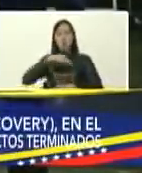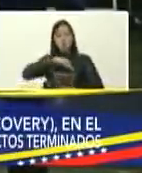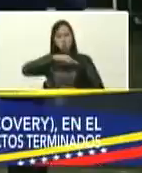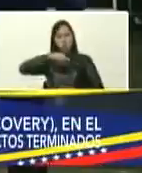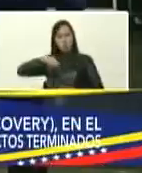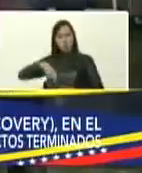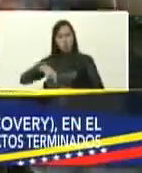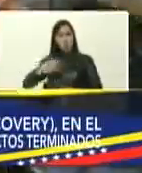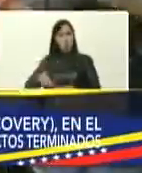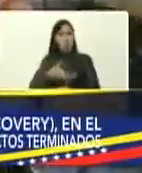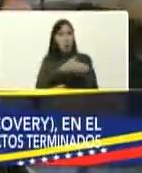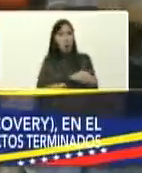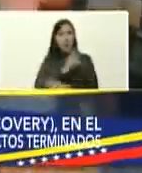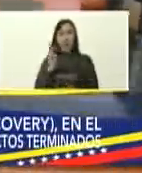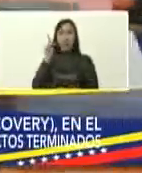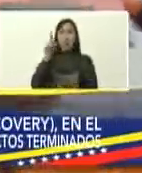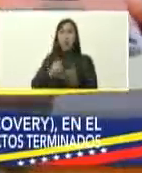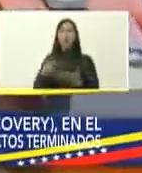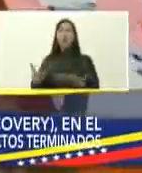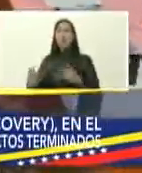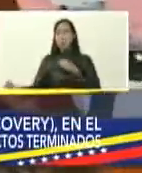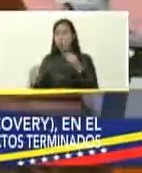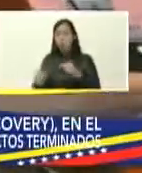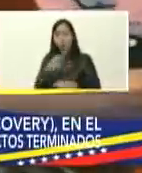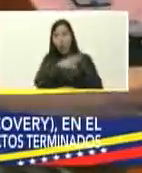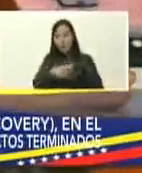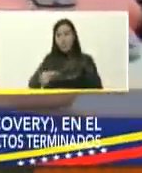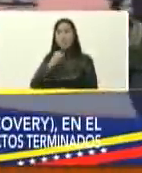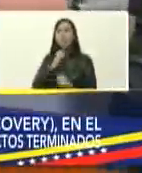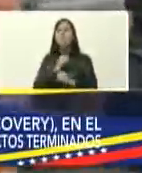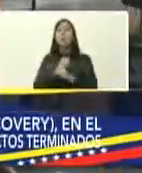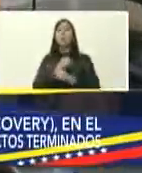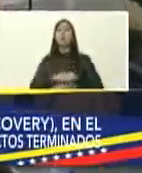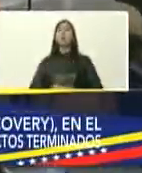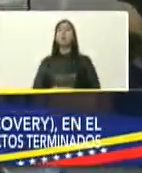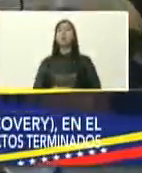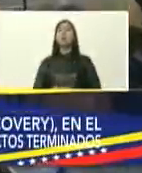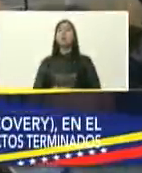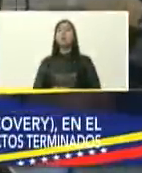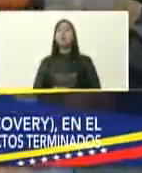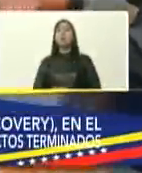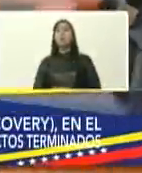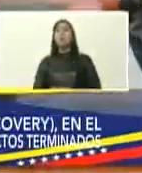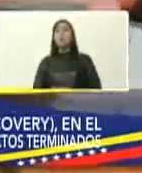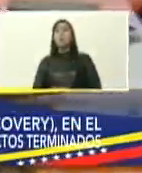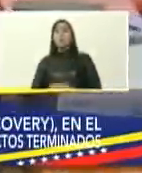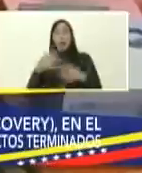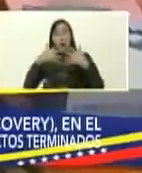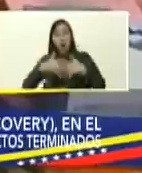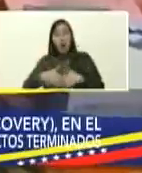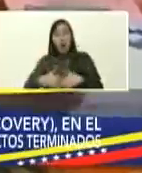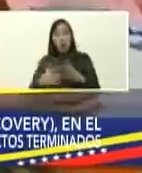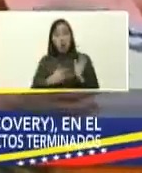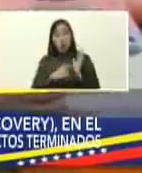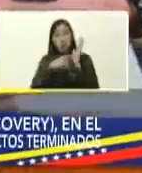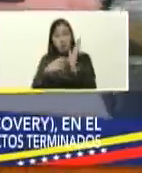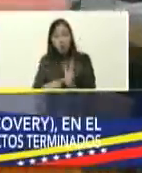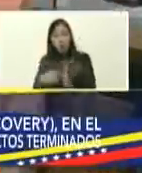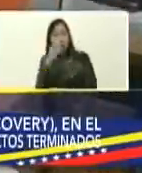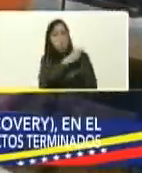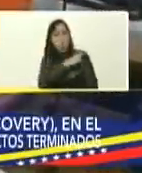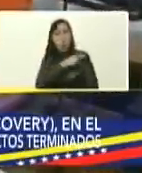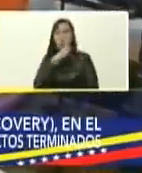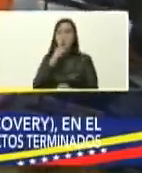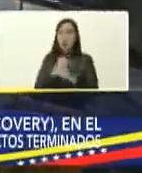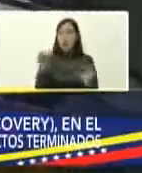de apenas llegamos, lo primero que hicimos fue hablar con los trabajadores. Y definitivamente cuando los representantes de las empresas y el patrono trabaja